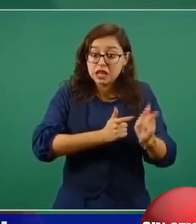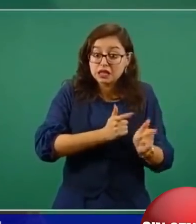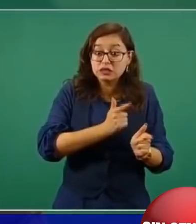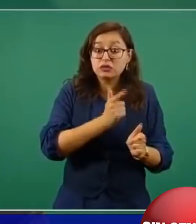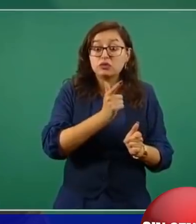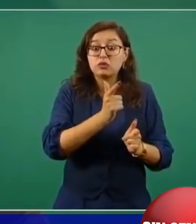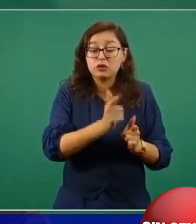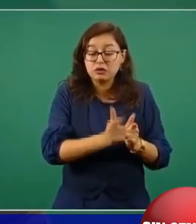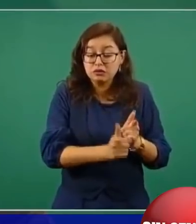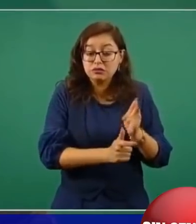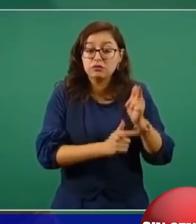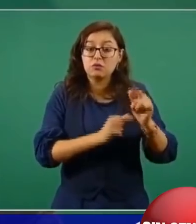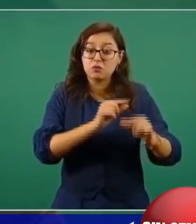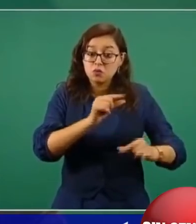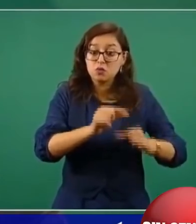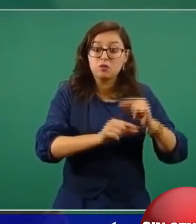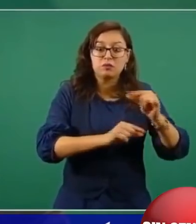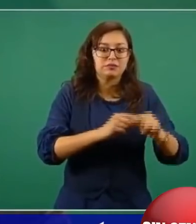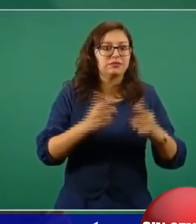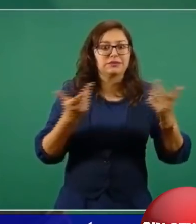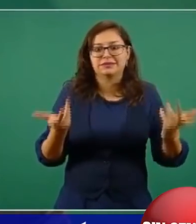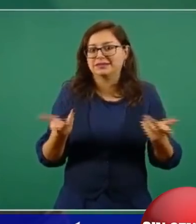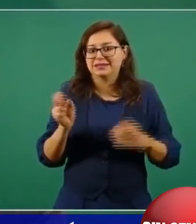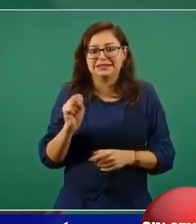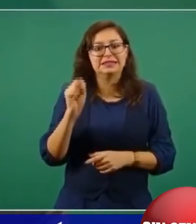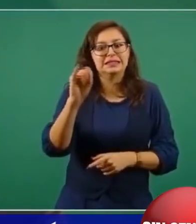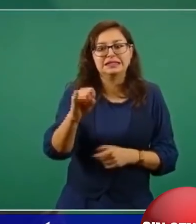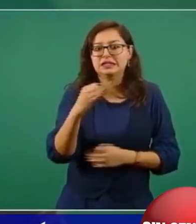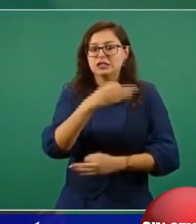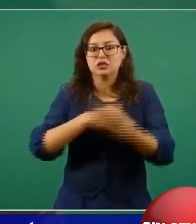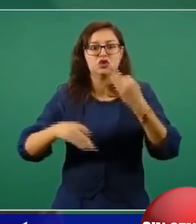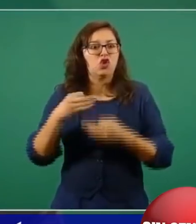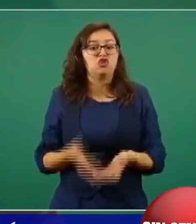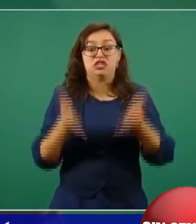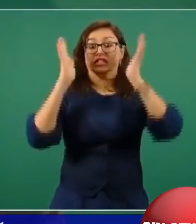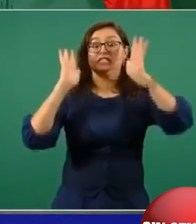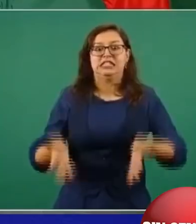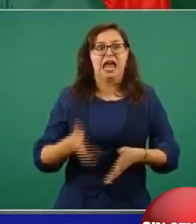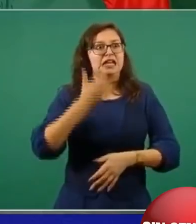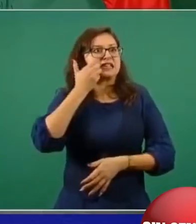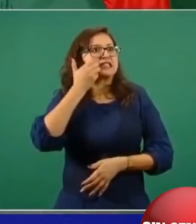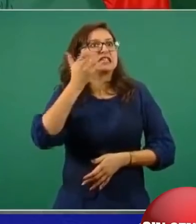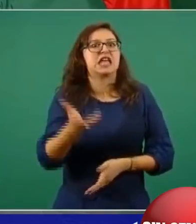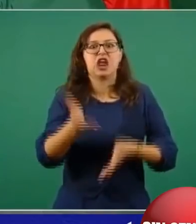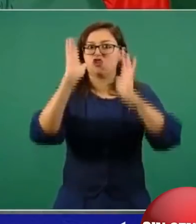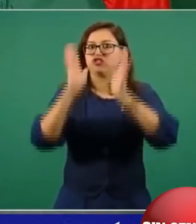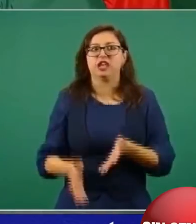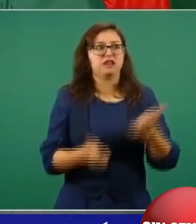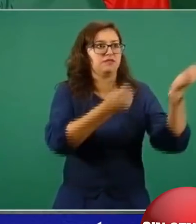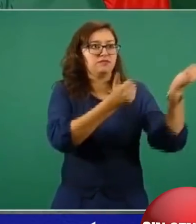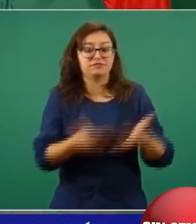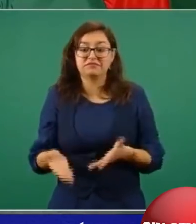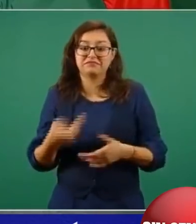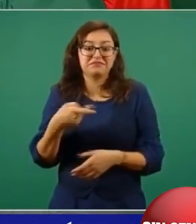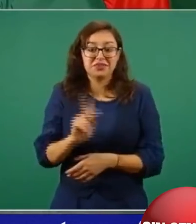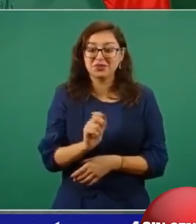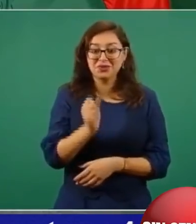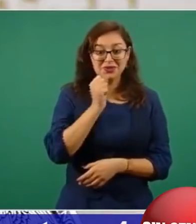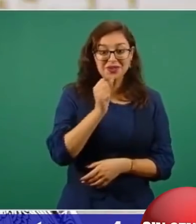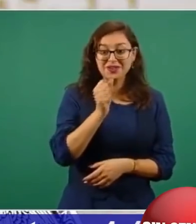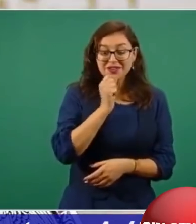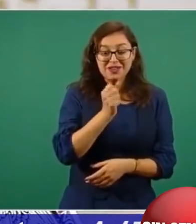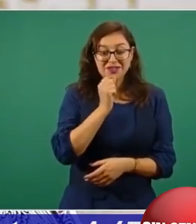la demanda. Obviamente todas y todos quisiéramos tener las vacunas inmediatamente, pero las vacunas no existen todavía, se